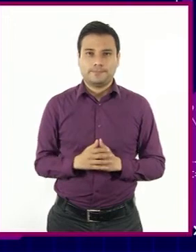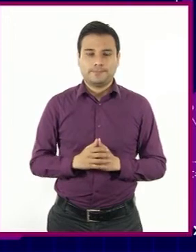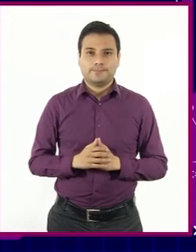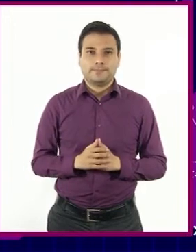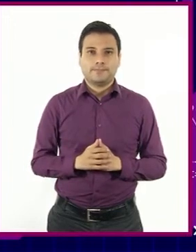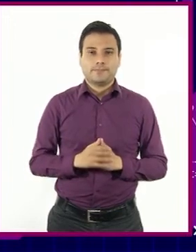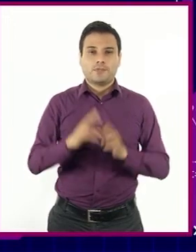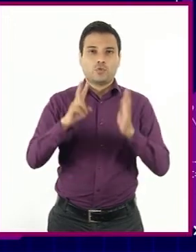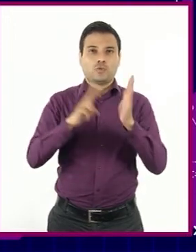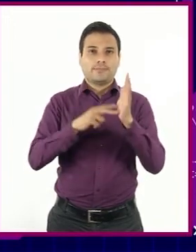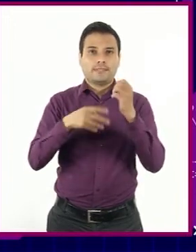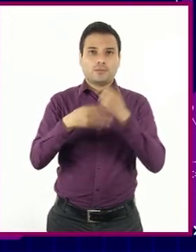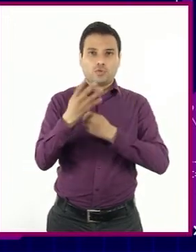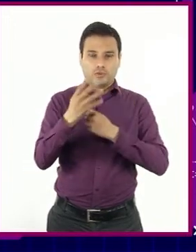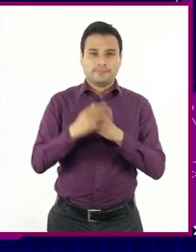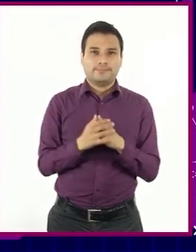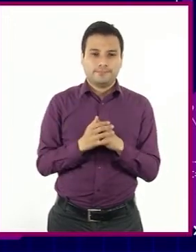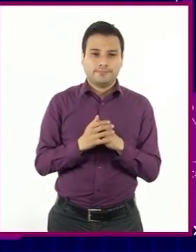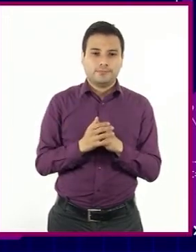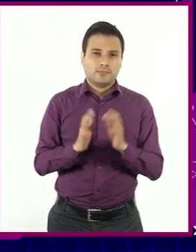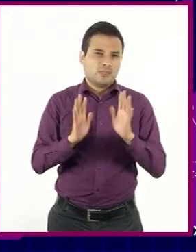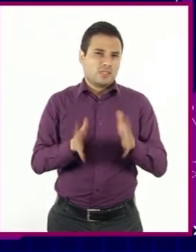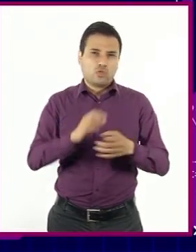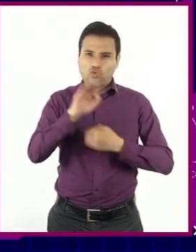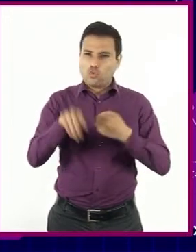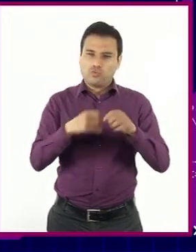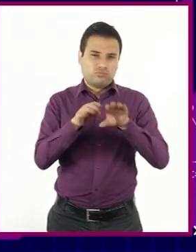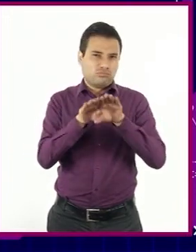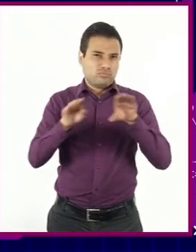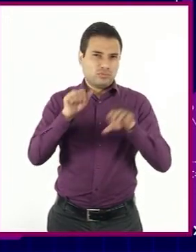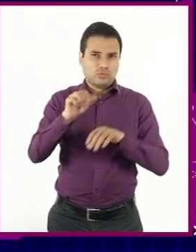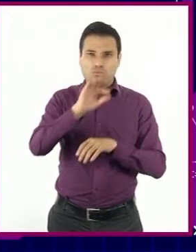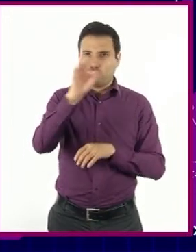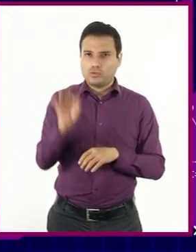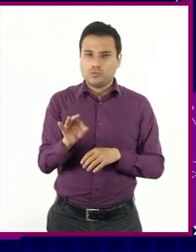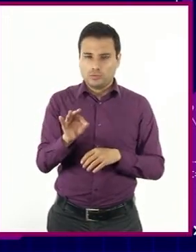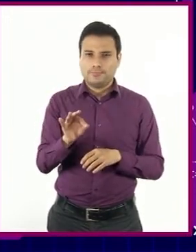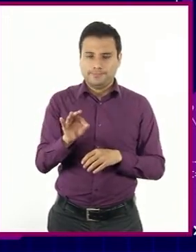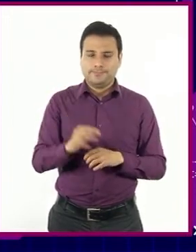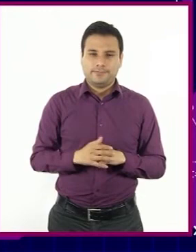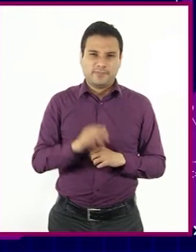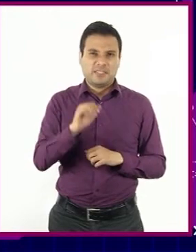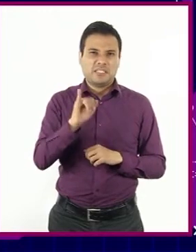En 2014 se homologa en 16% la tasa